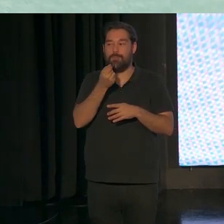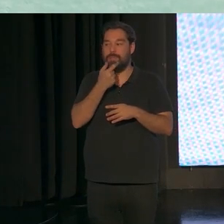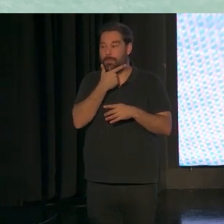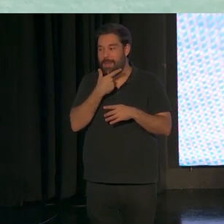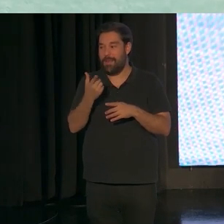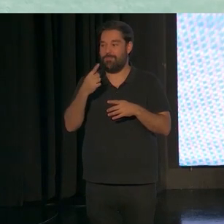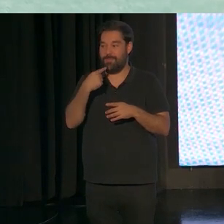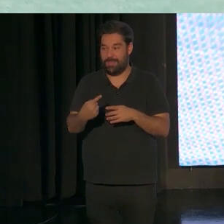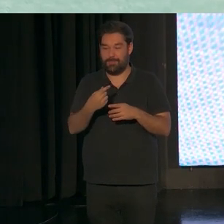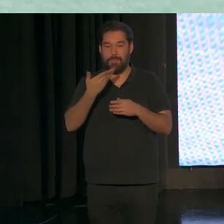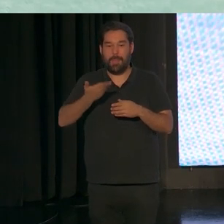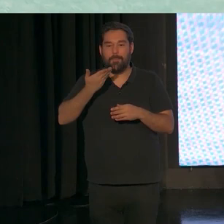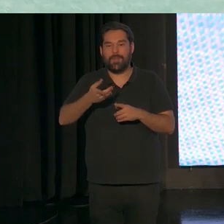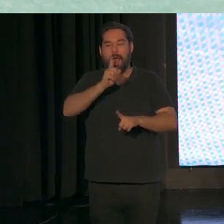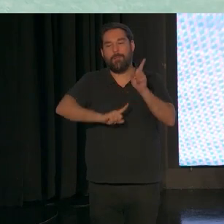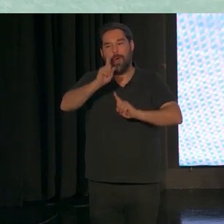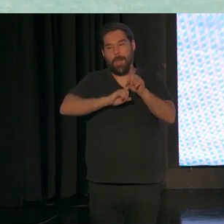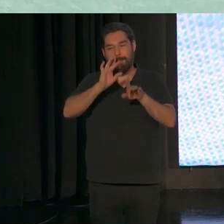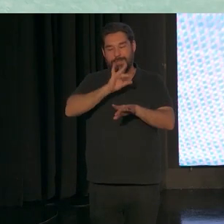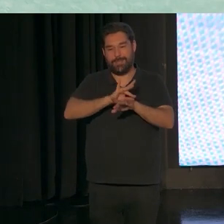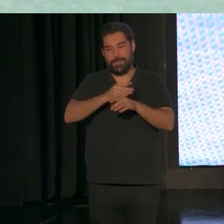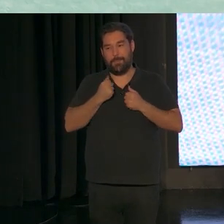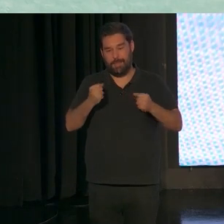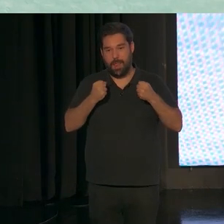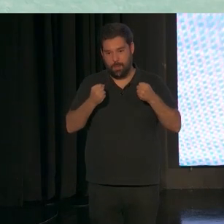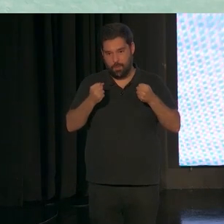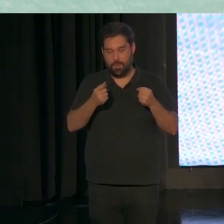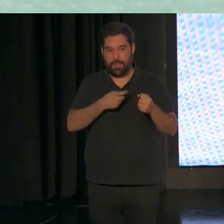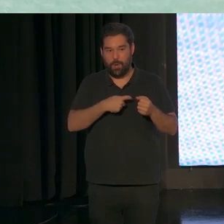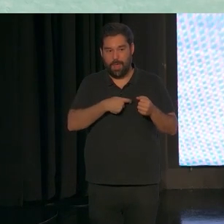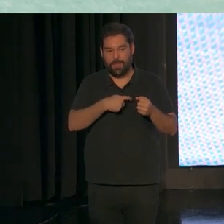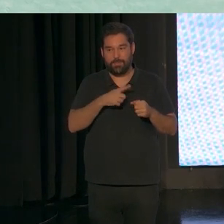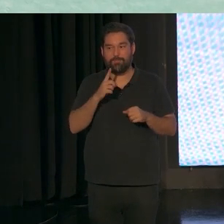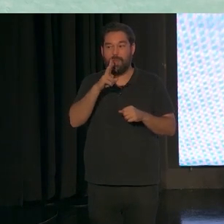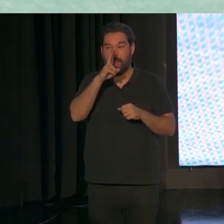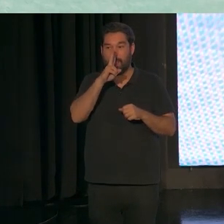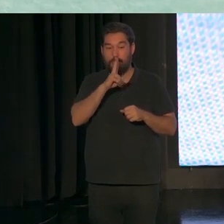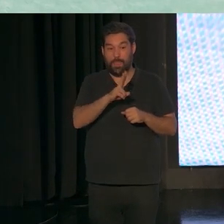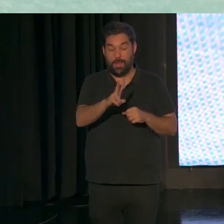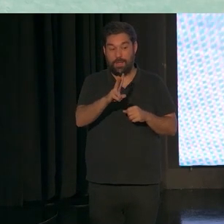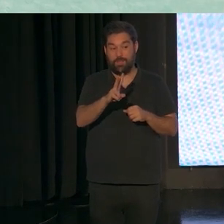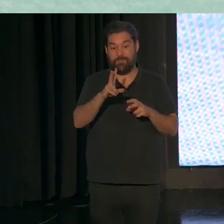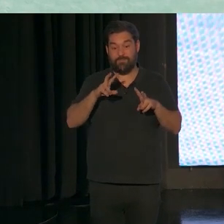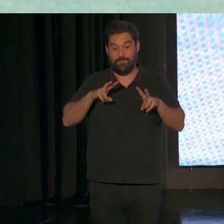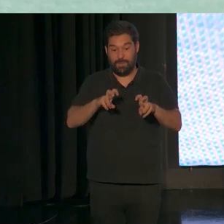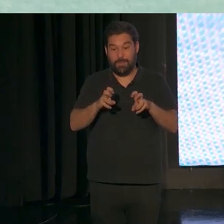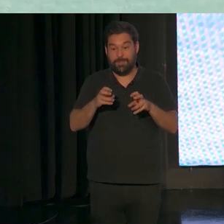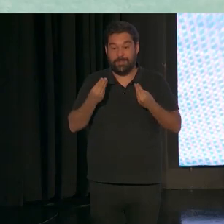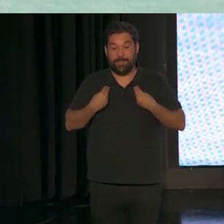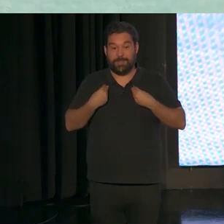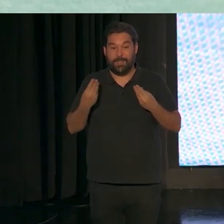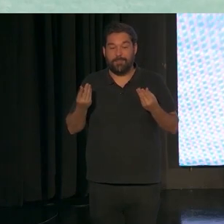había nacido con importantes problemas de salud del corazón y que había pasado sus dos primeros años pues entrando y saliendo del